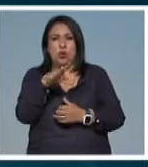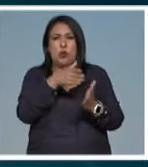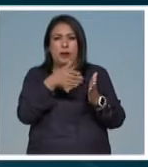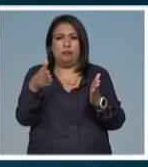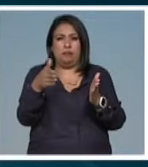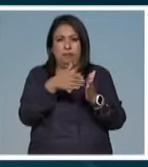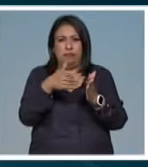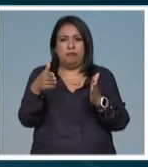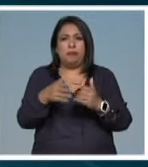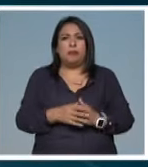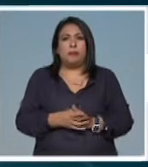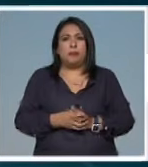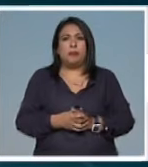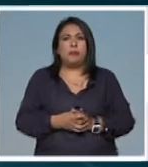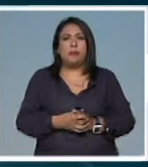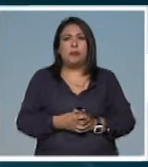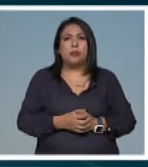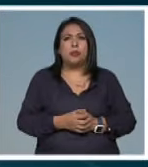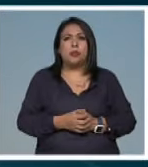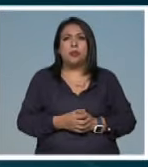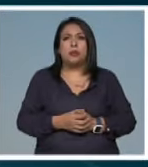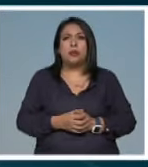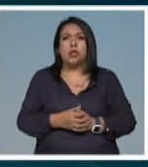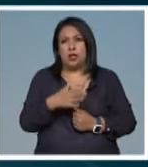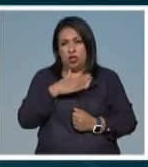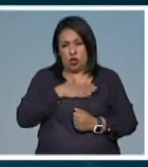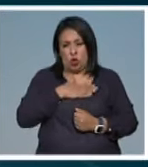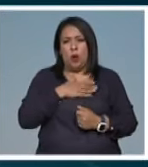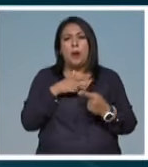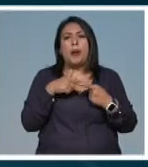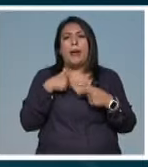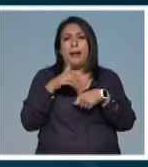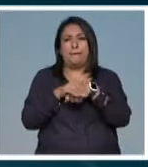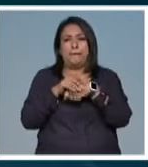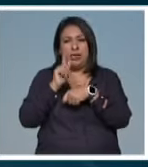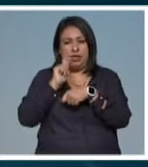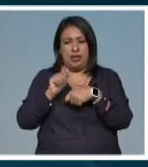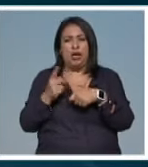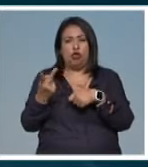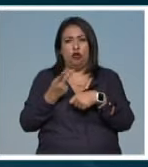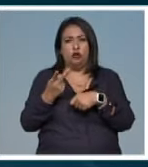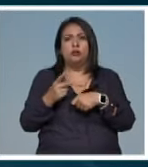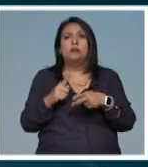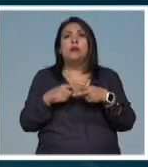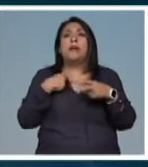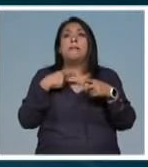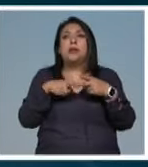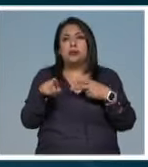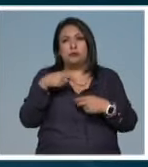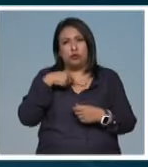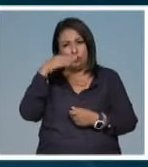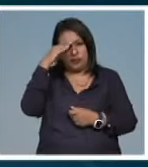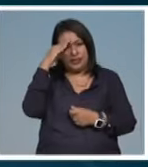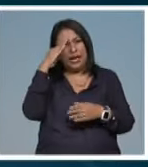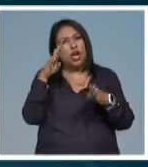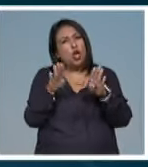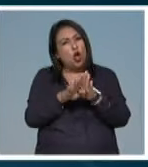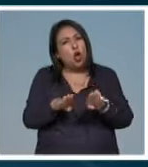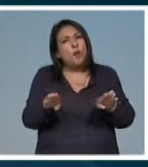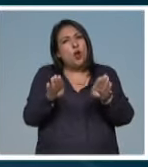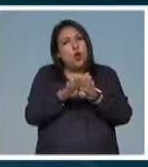2018-2019, como que yo y mi mejor amiga, Leilani, empezamos a pensar en cómo